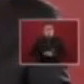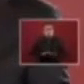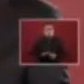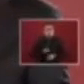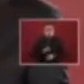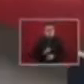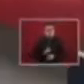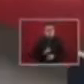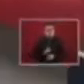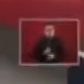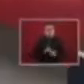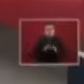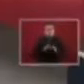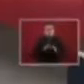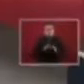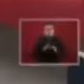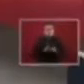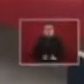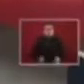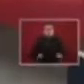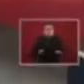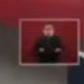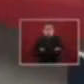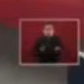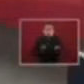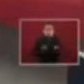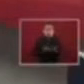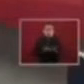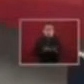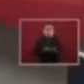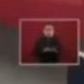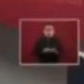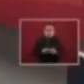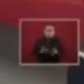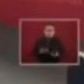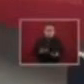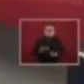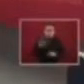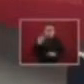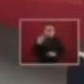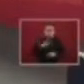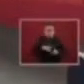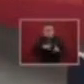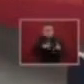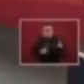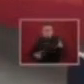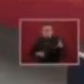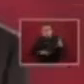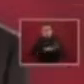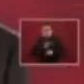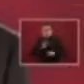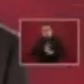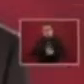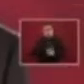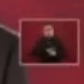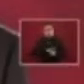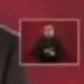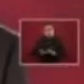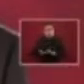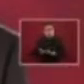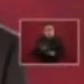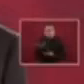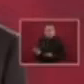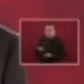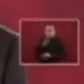Entonces, no es poco. También hay que decir que partimos de una especie de normalidad aberrante. Ya. Solo Venezuela en América Latina